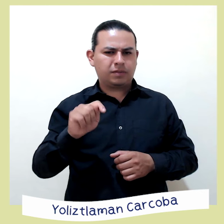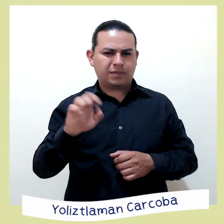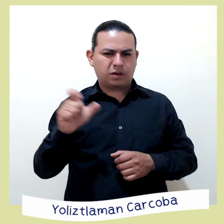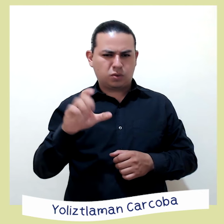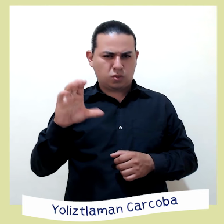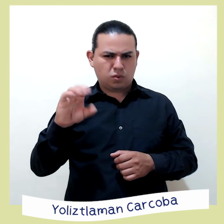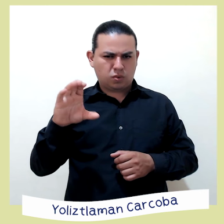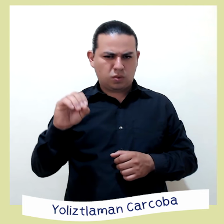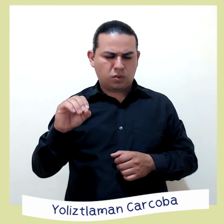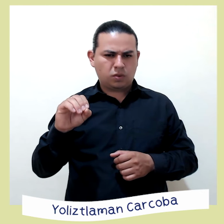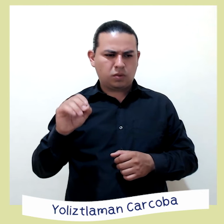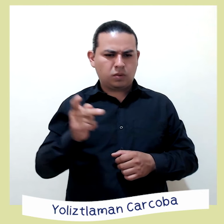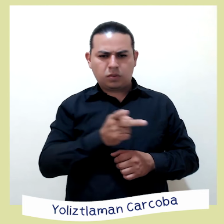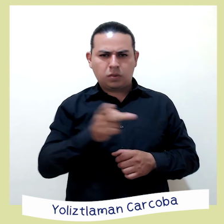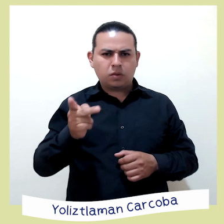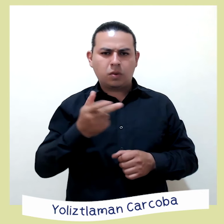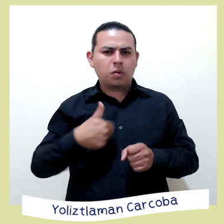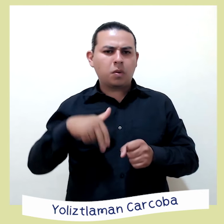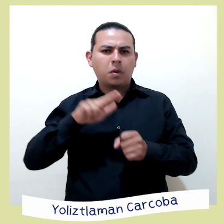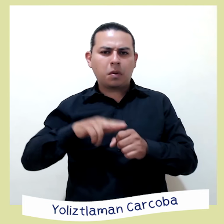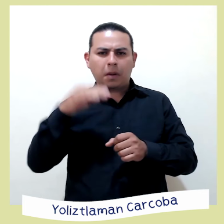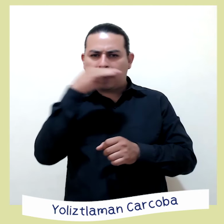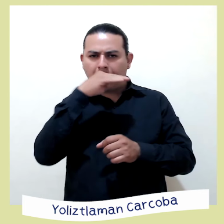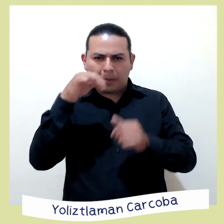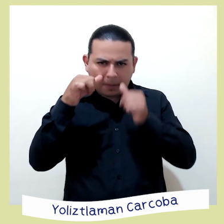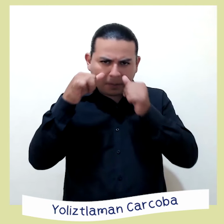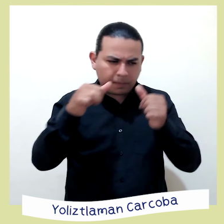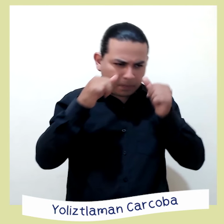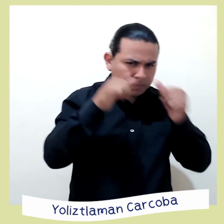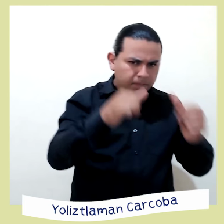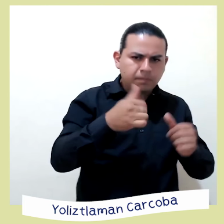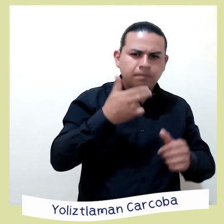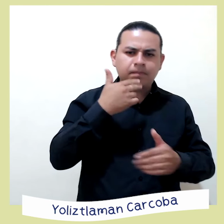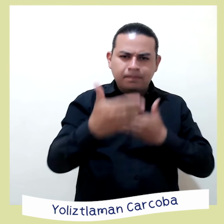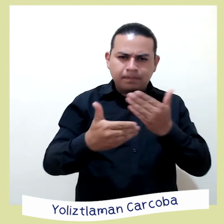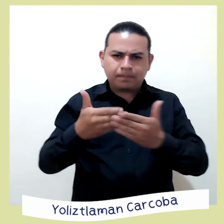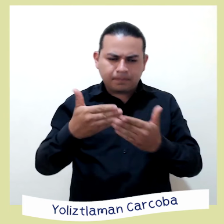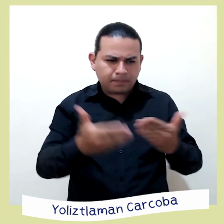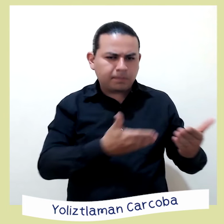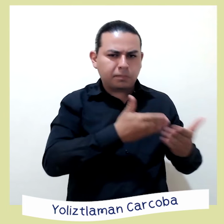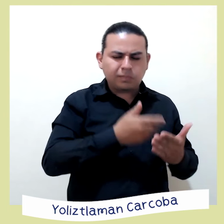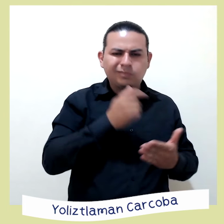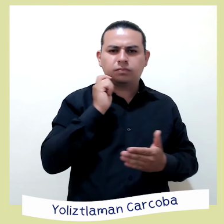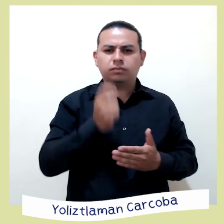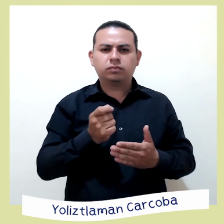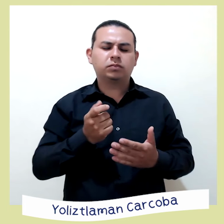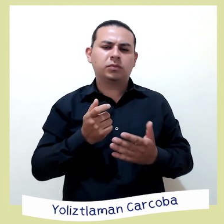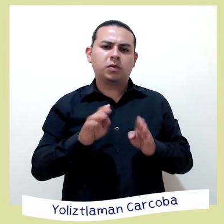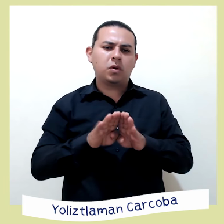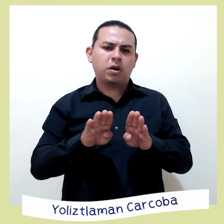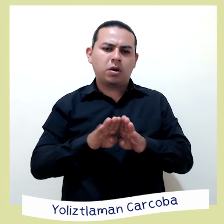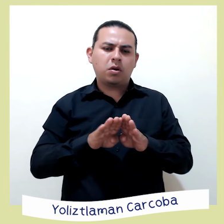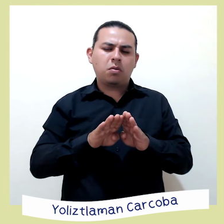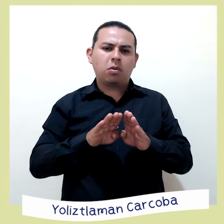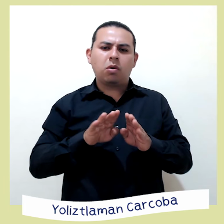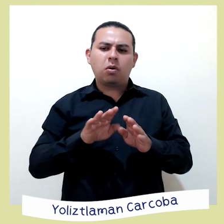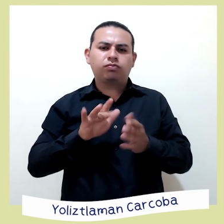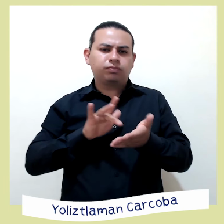Texcoco, que son gratuitas y dan todo tipo de servicios, medicinas, servicios médicos,